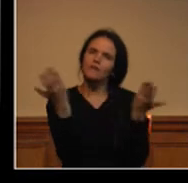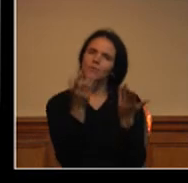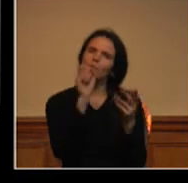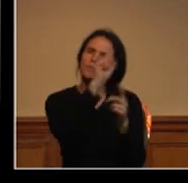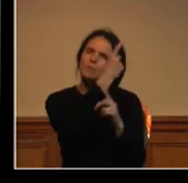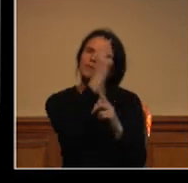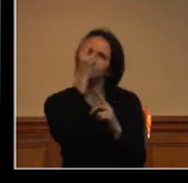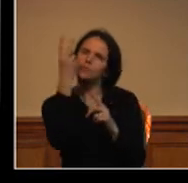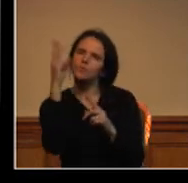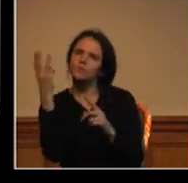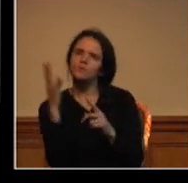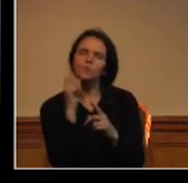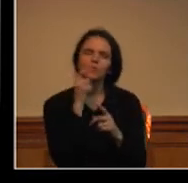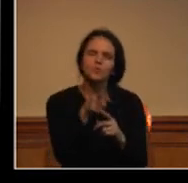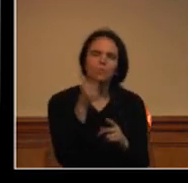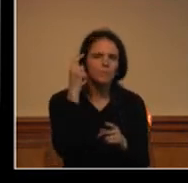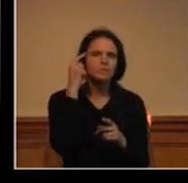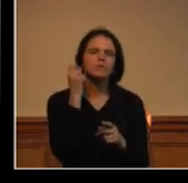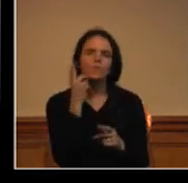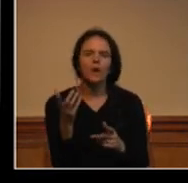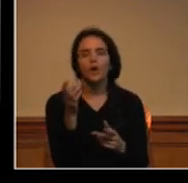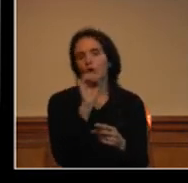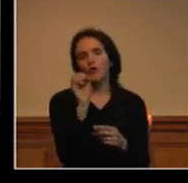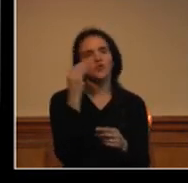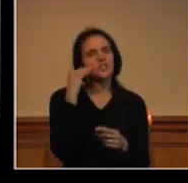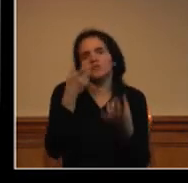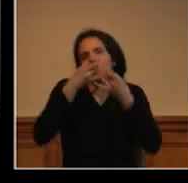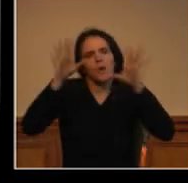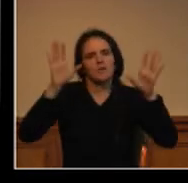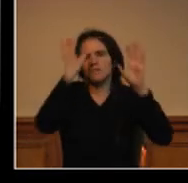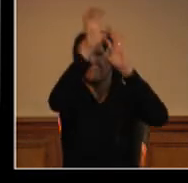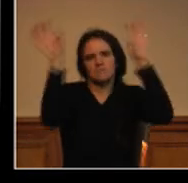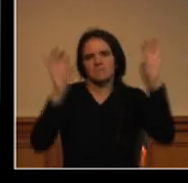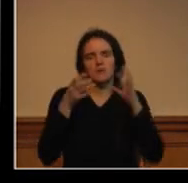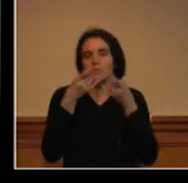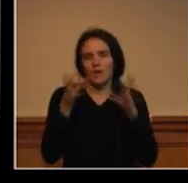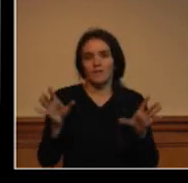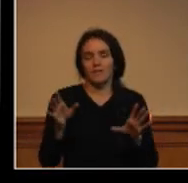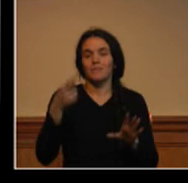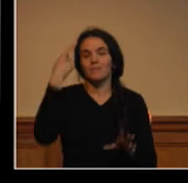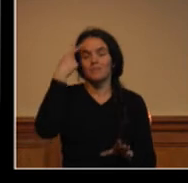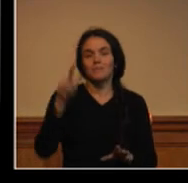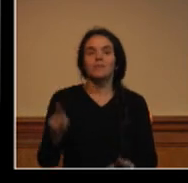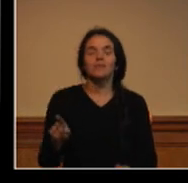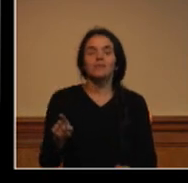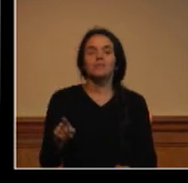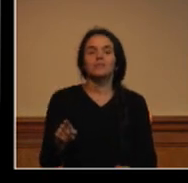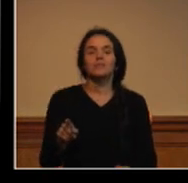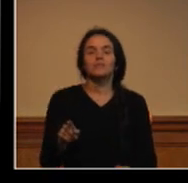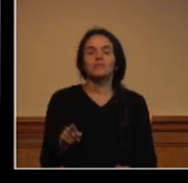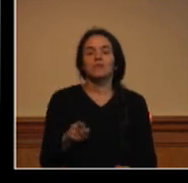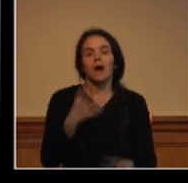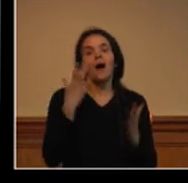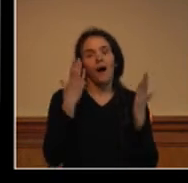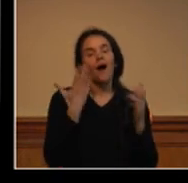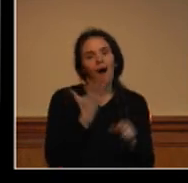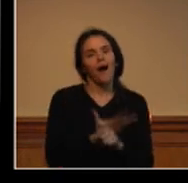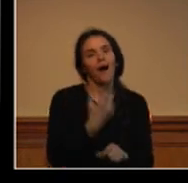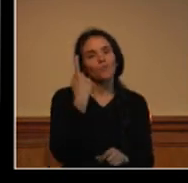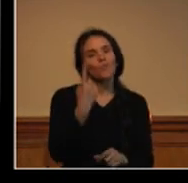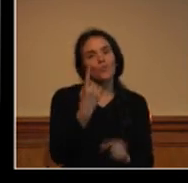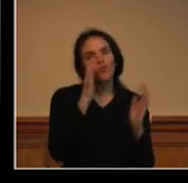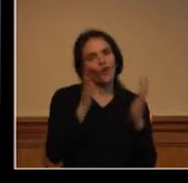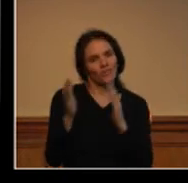qué secuencia tiene que seguir esta historia. Pero la idea es que al final no está, bueno, sí hay un orden correcto